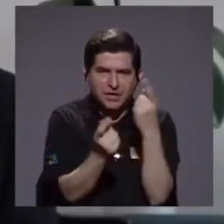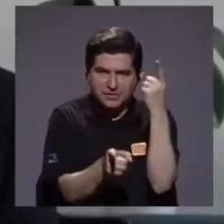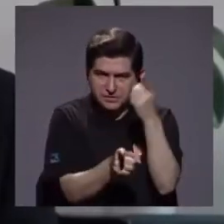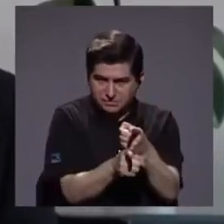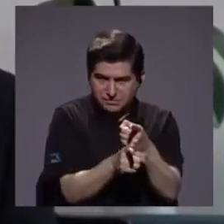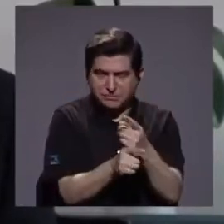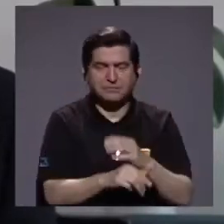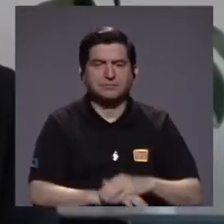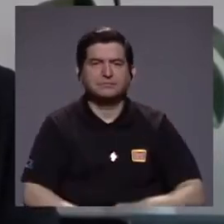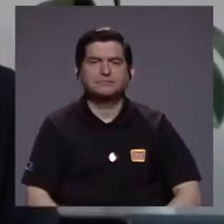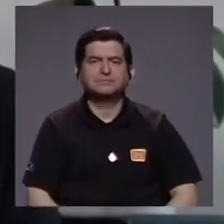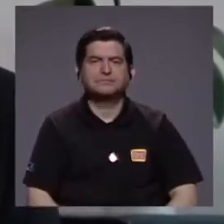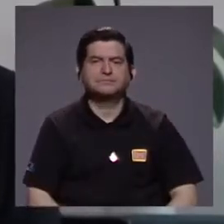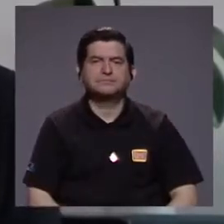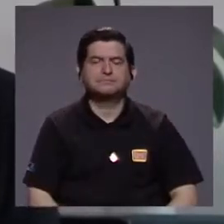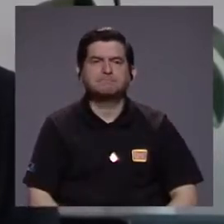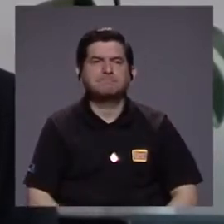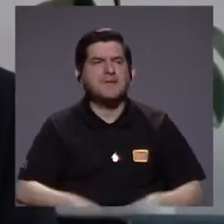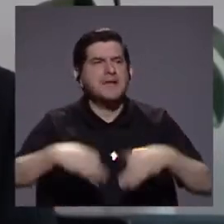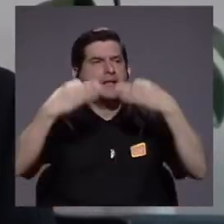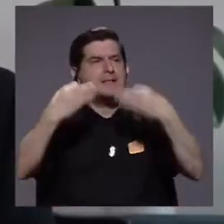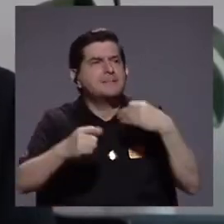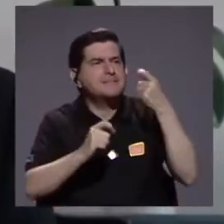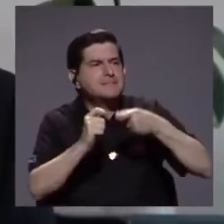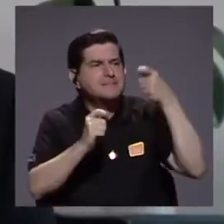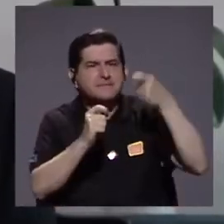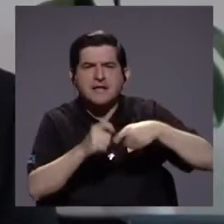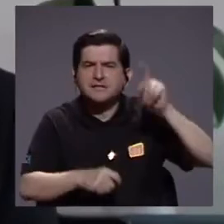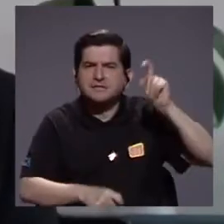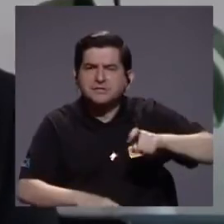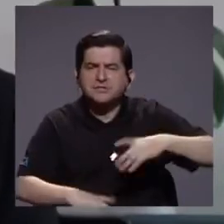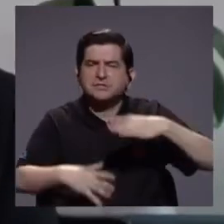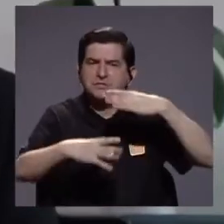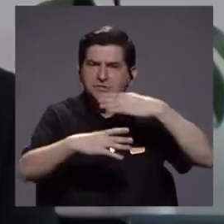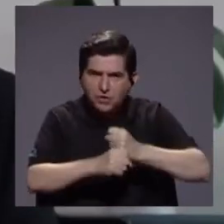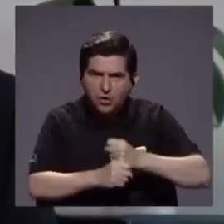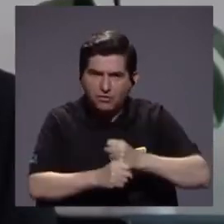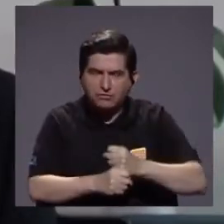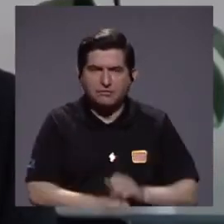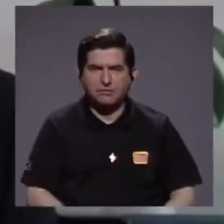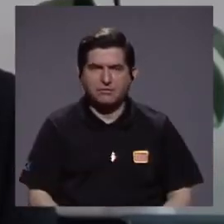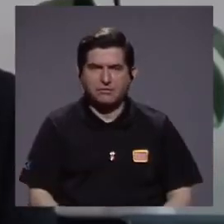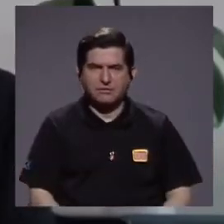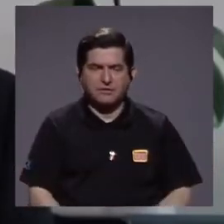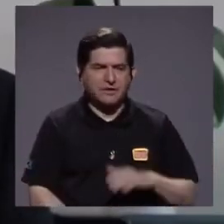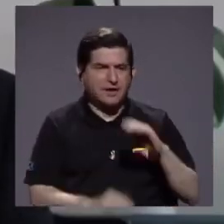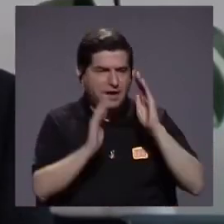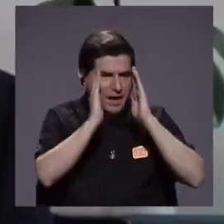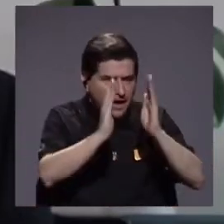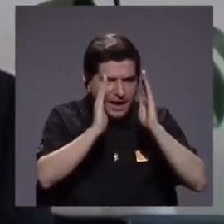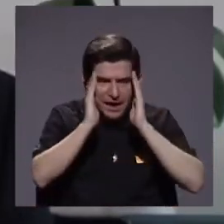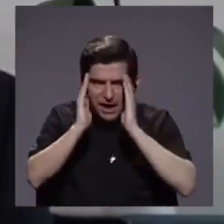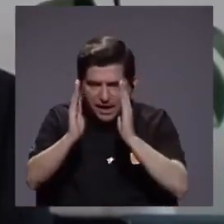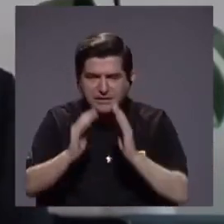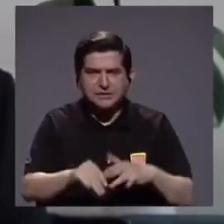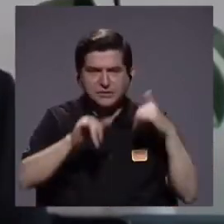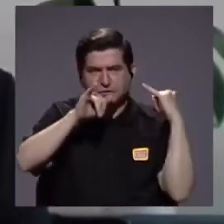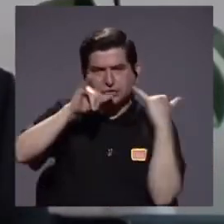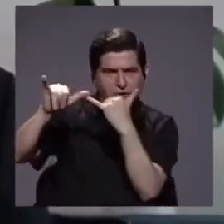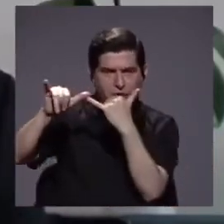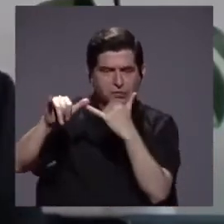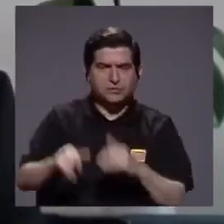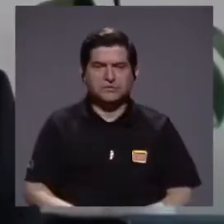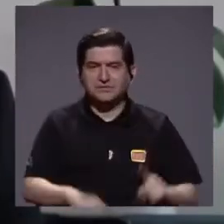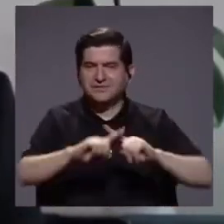corresponden. Las medidas concretas que se tienen que tomar en cuanto a el tratamiento de las denuncias parten